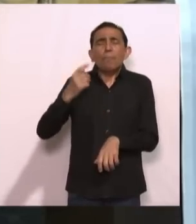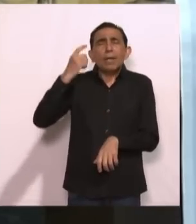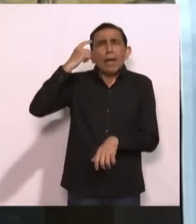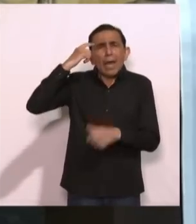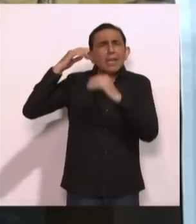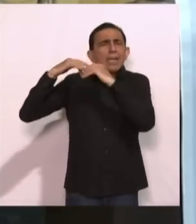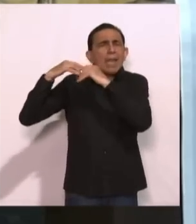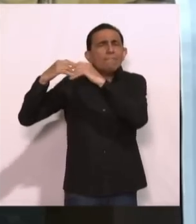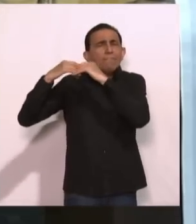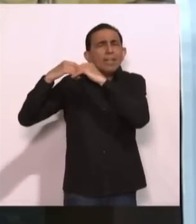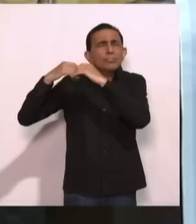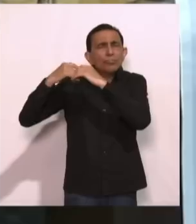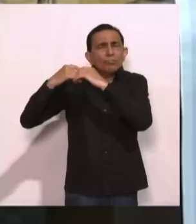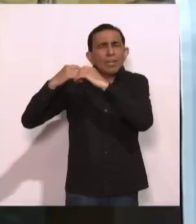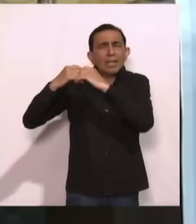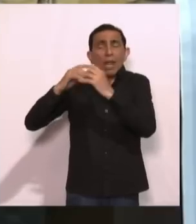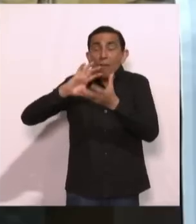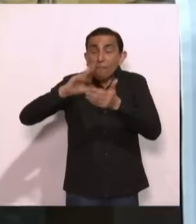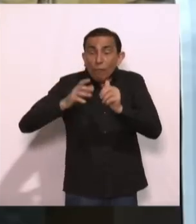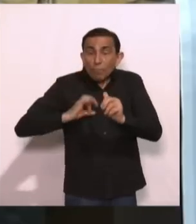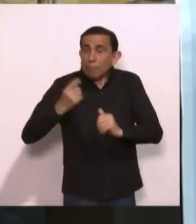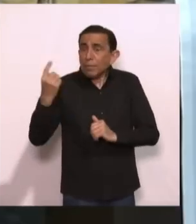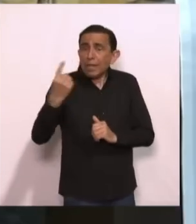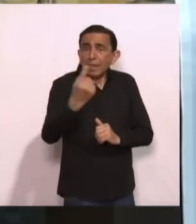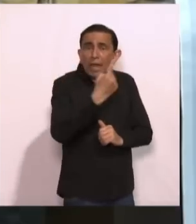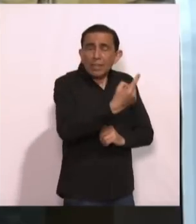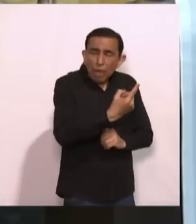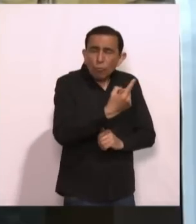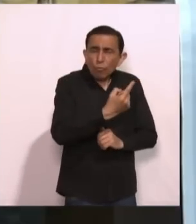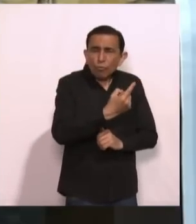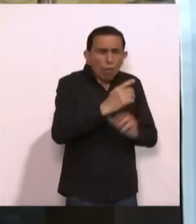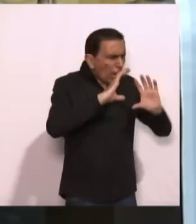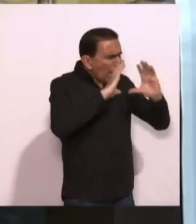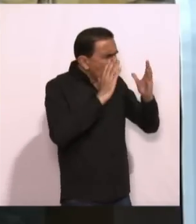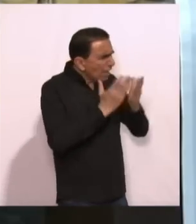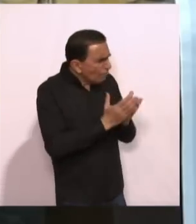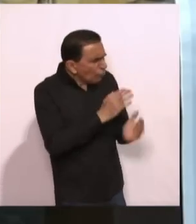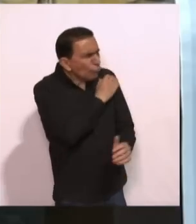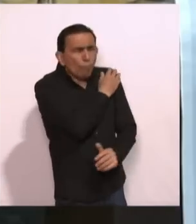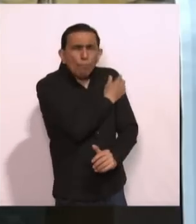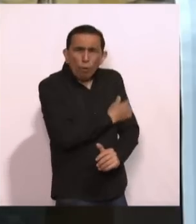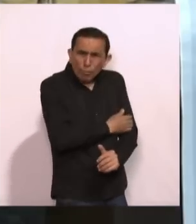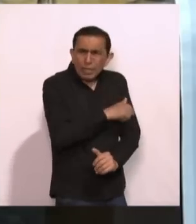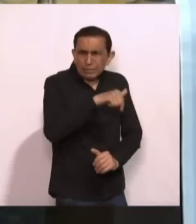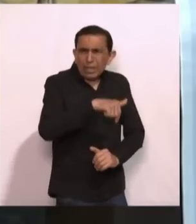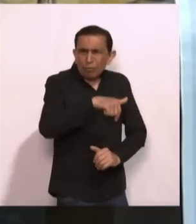reflexionar sobre nuestro estilo de vida y sobre tantas pobrezas del momento presente.